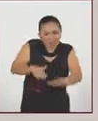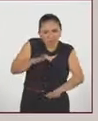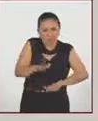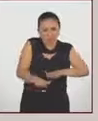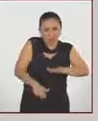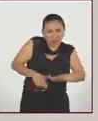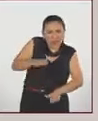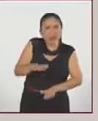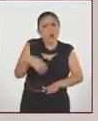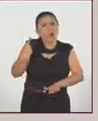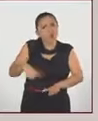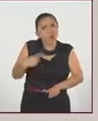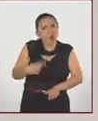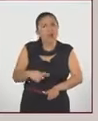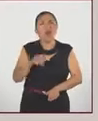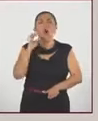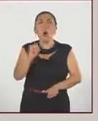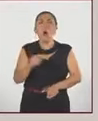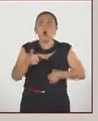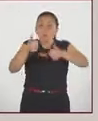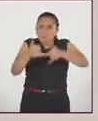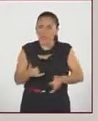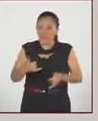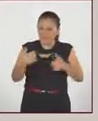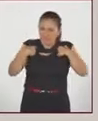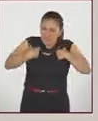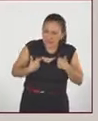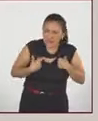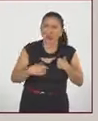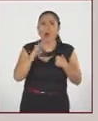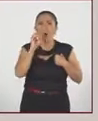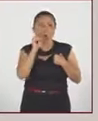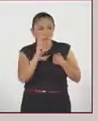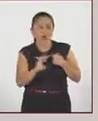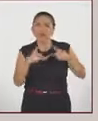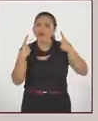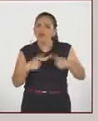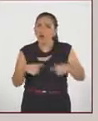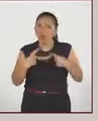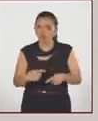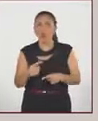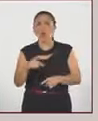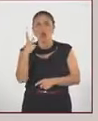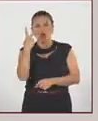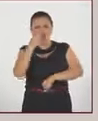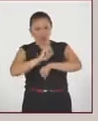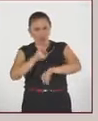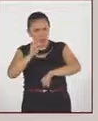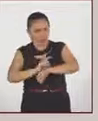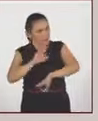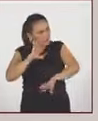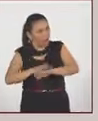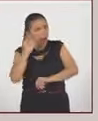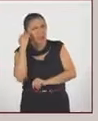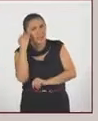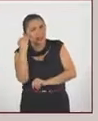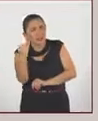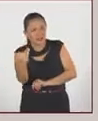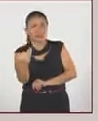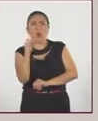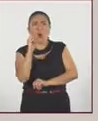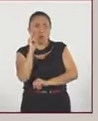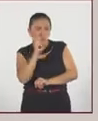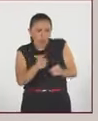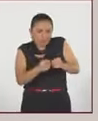la extremidad, cargarle peso, dolor que persiste más de 48 horas, hinchazón de la articulación o